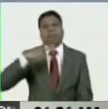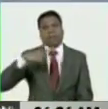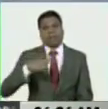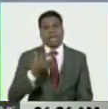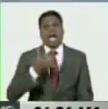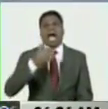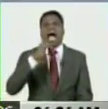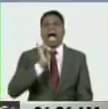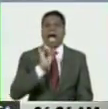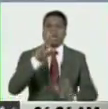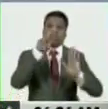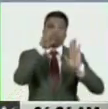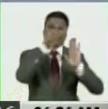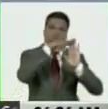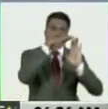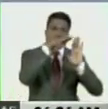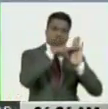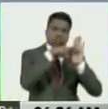una norma